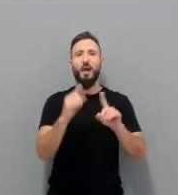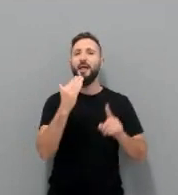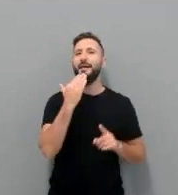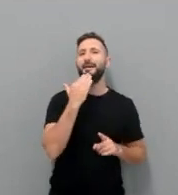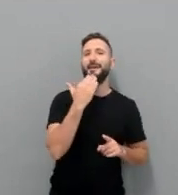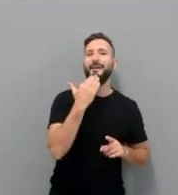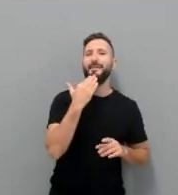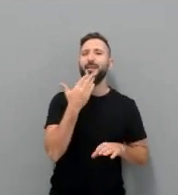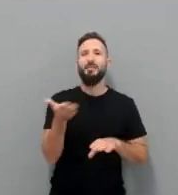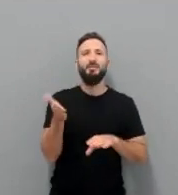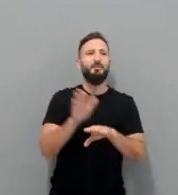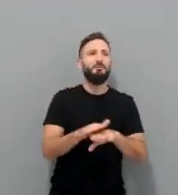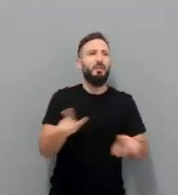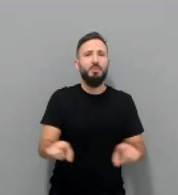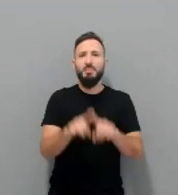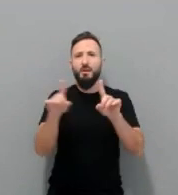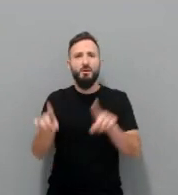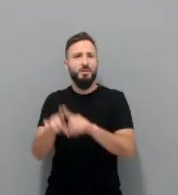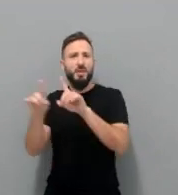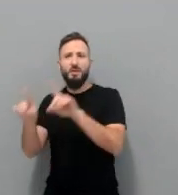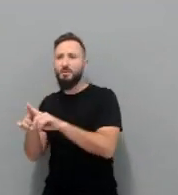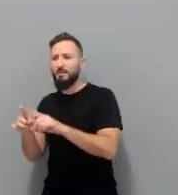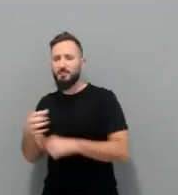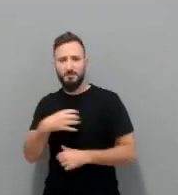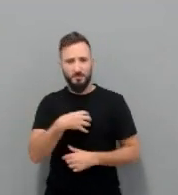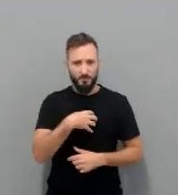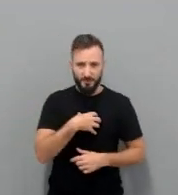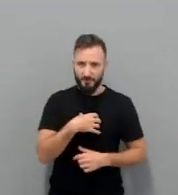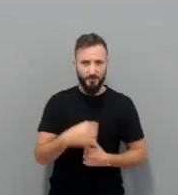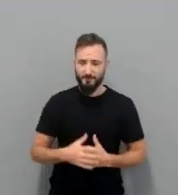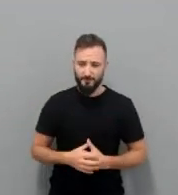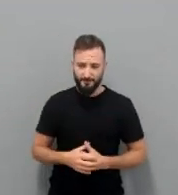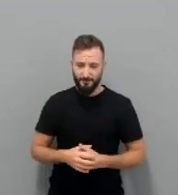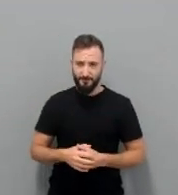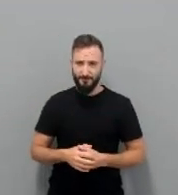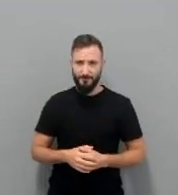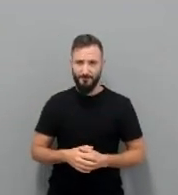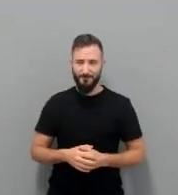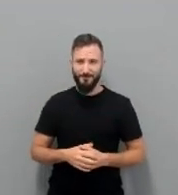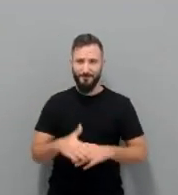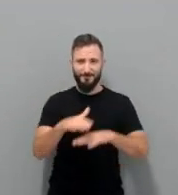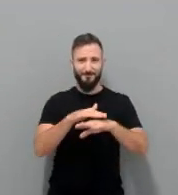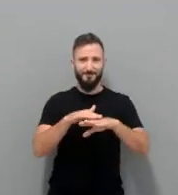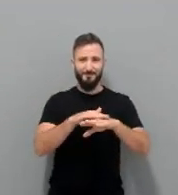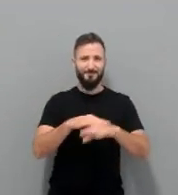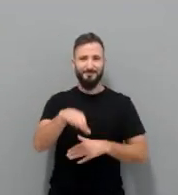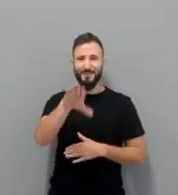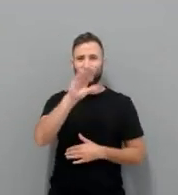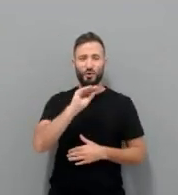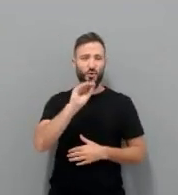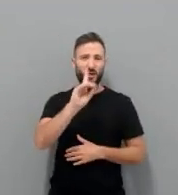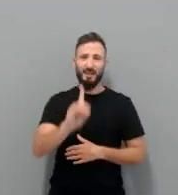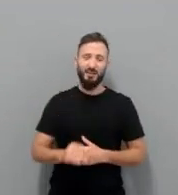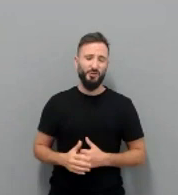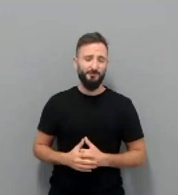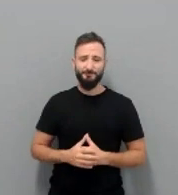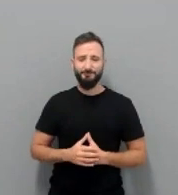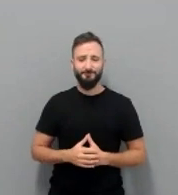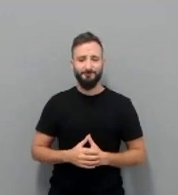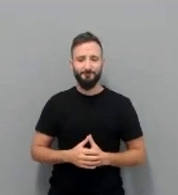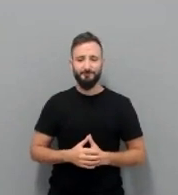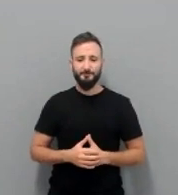me pongo en el lugar, por ejemplo, de Gema de Luca, y digo, yo sin